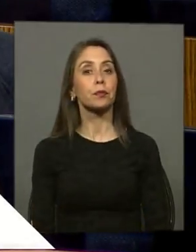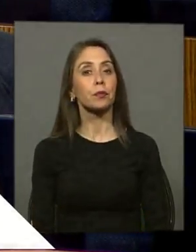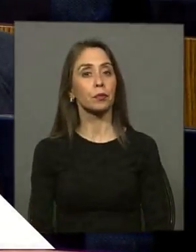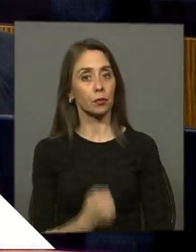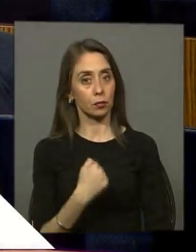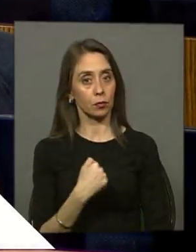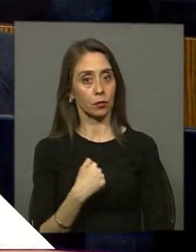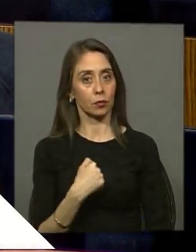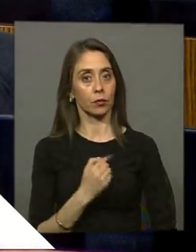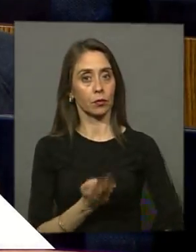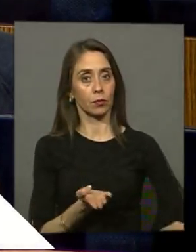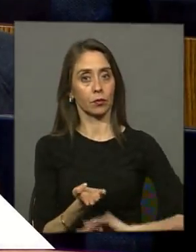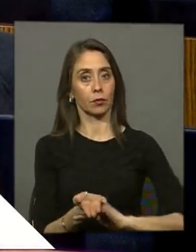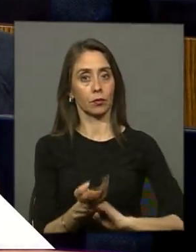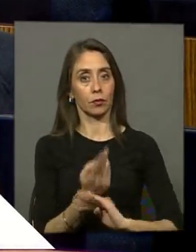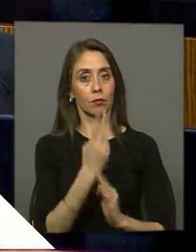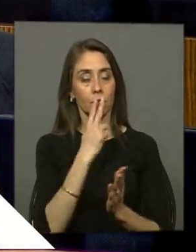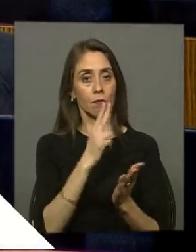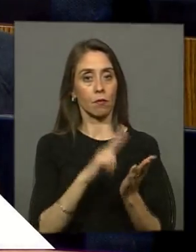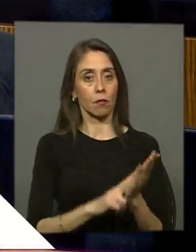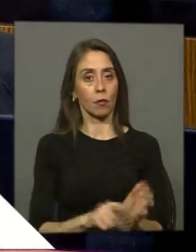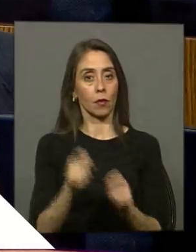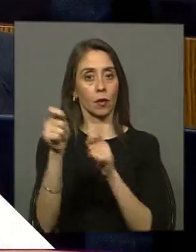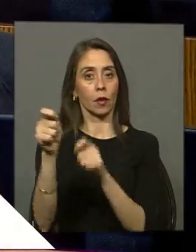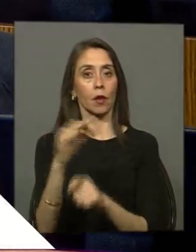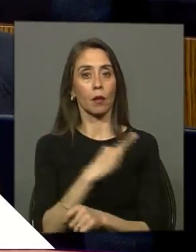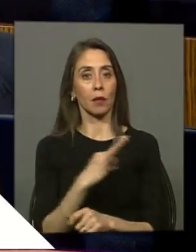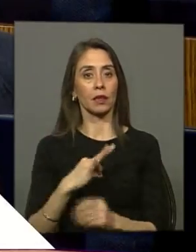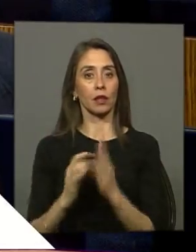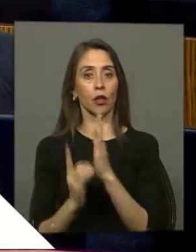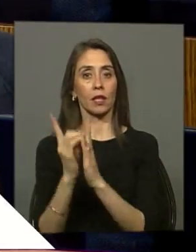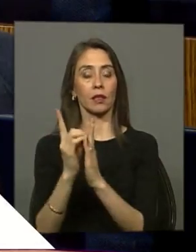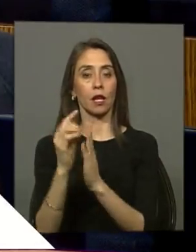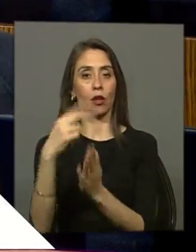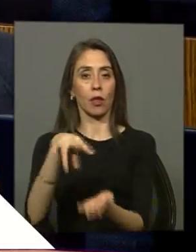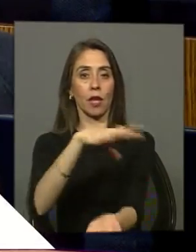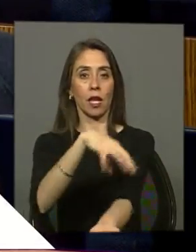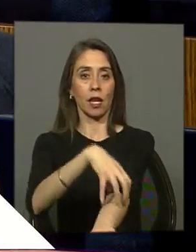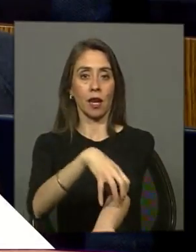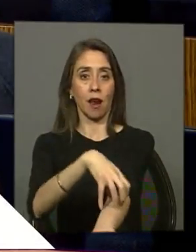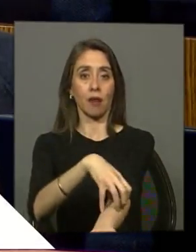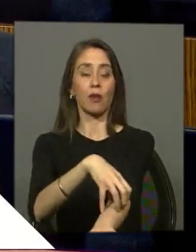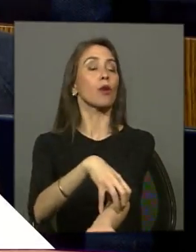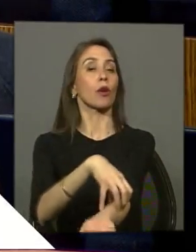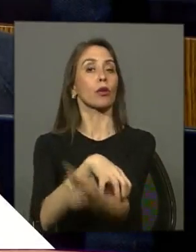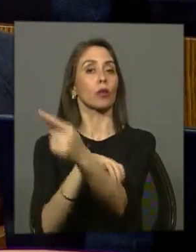solicitando que se oficie al ministerio de desarrollo regional para que a su vez